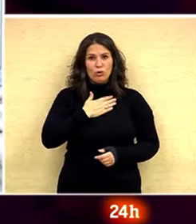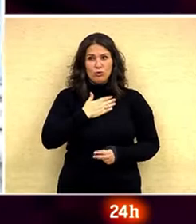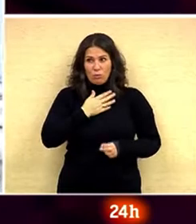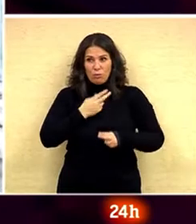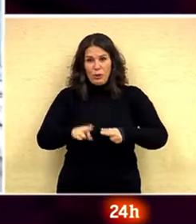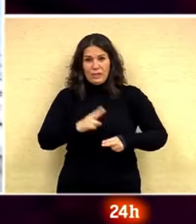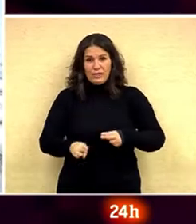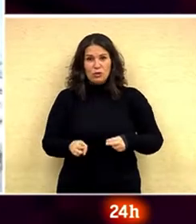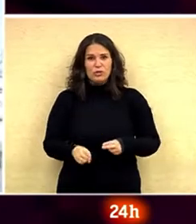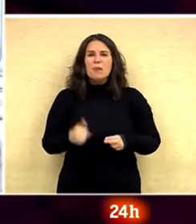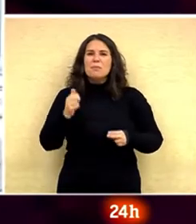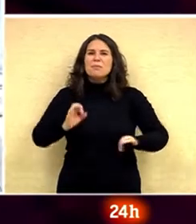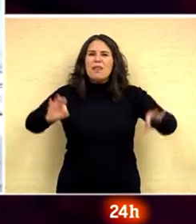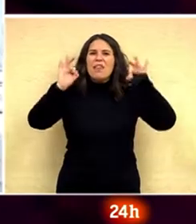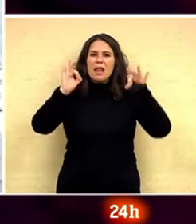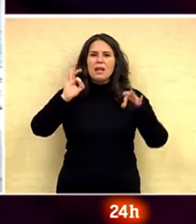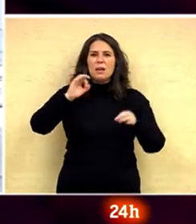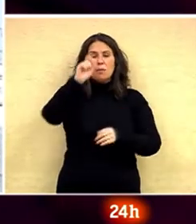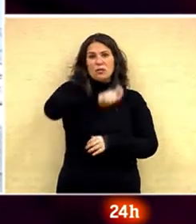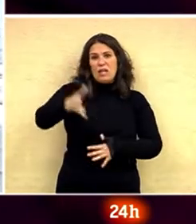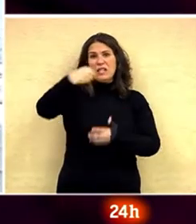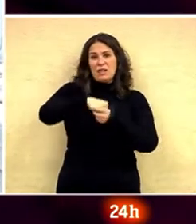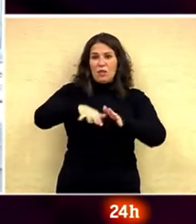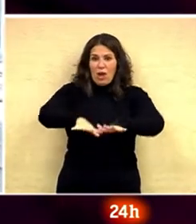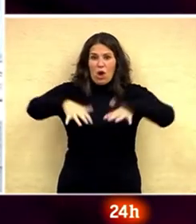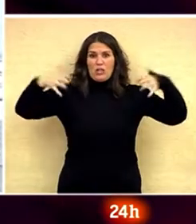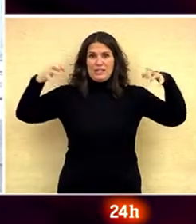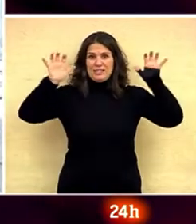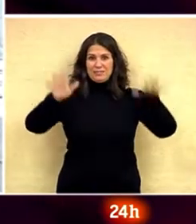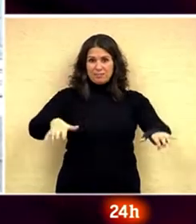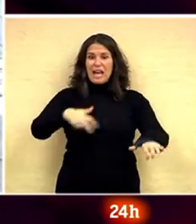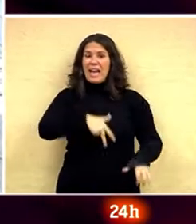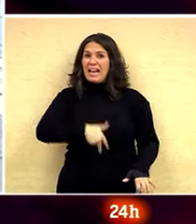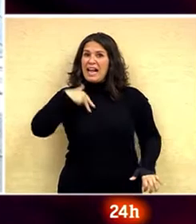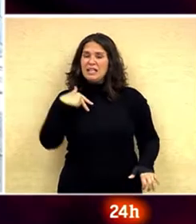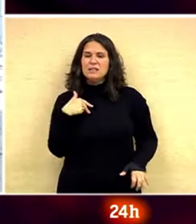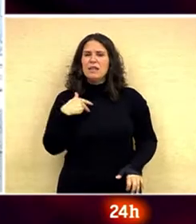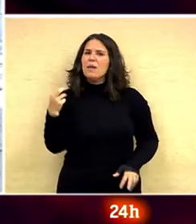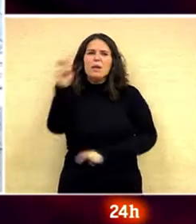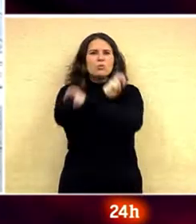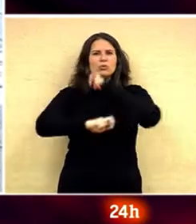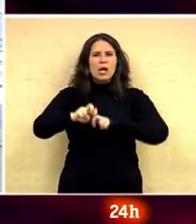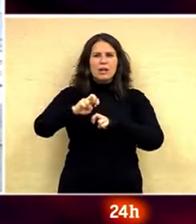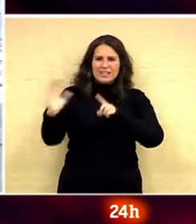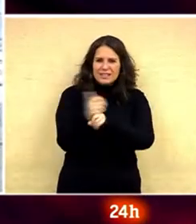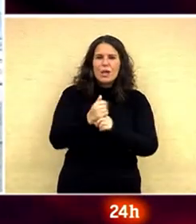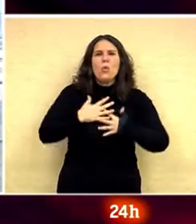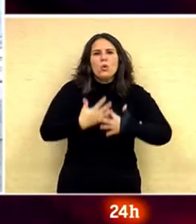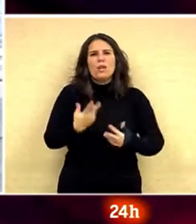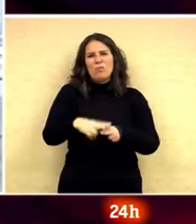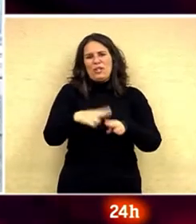los políticos, y en especial a los miembros de las Cortes Generales, nos corresponde hallar la voluntad política para